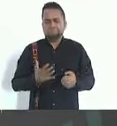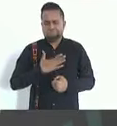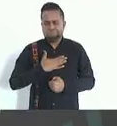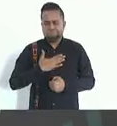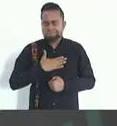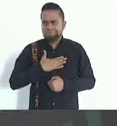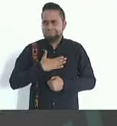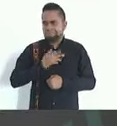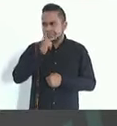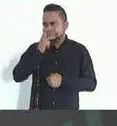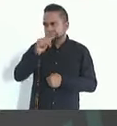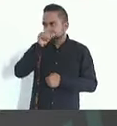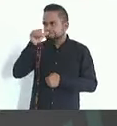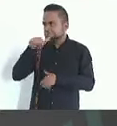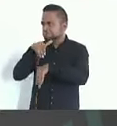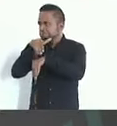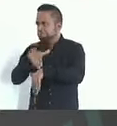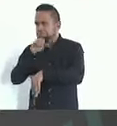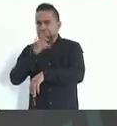juaristas y también maderistas,